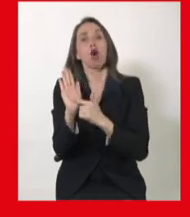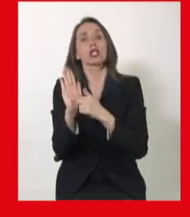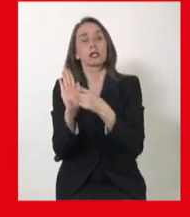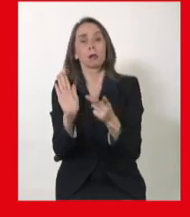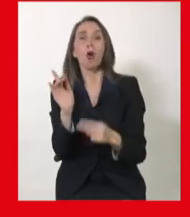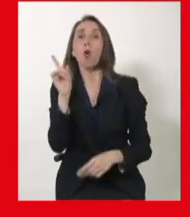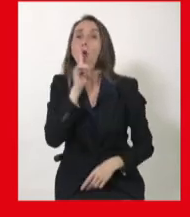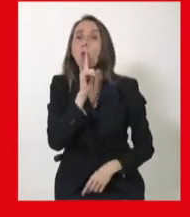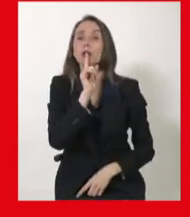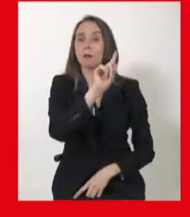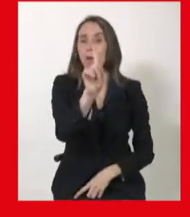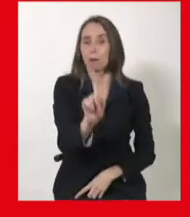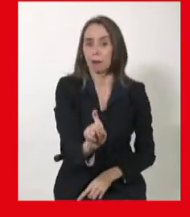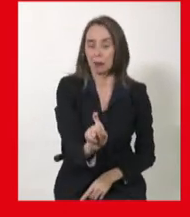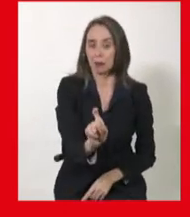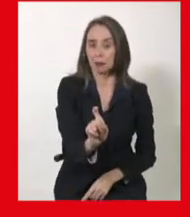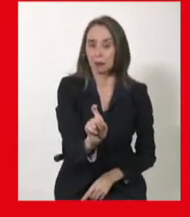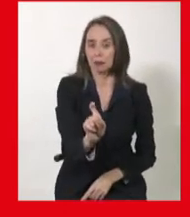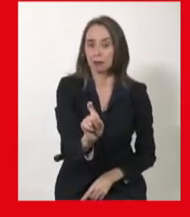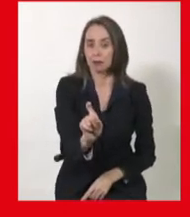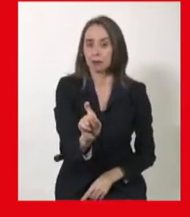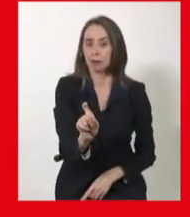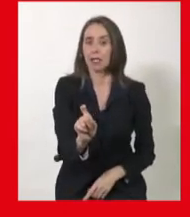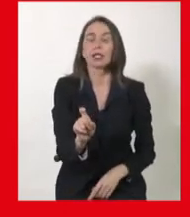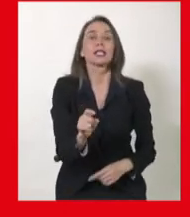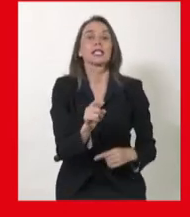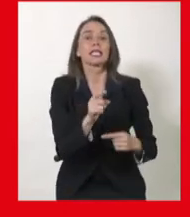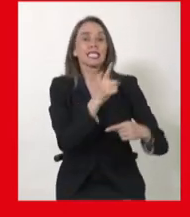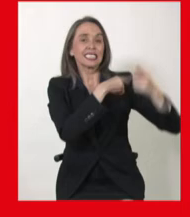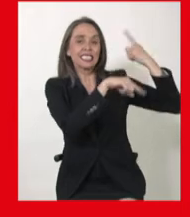La última pregunta es, ¿qué de la historia